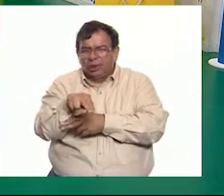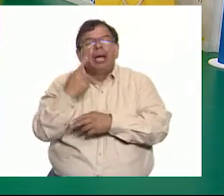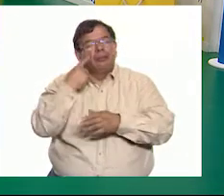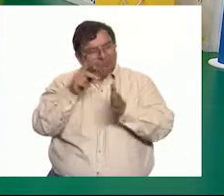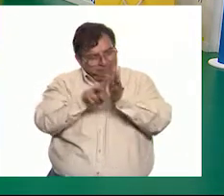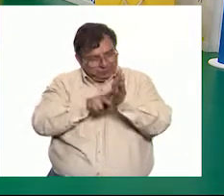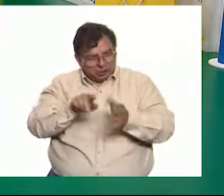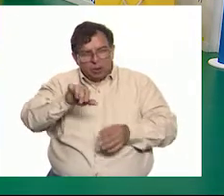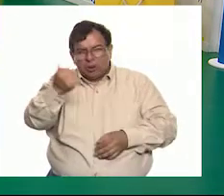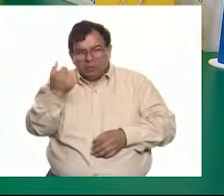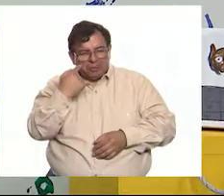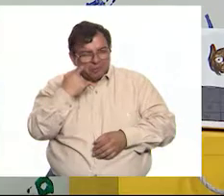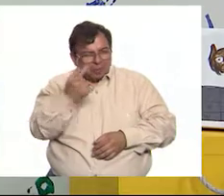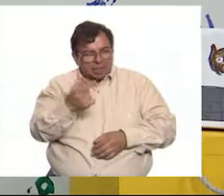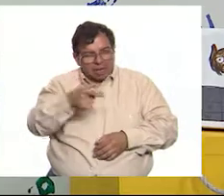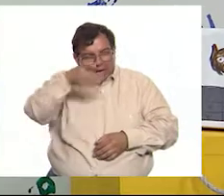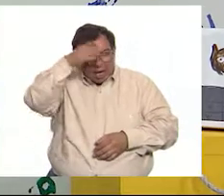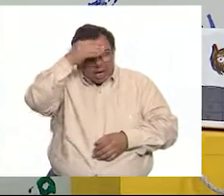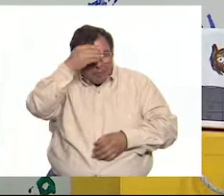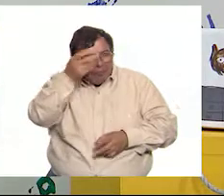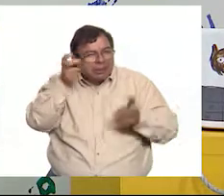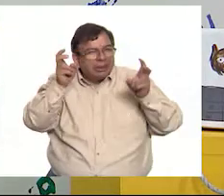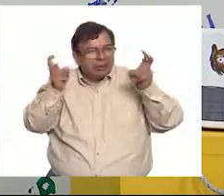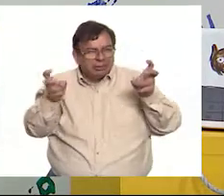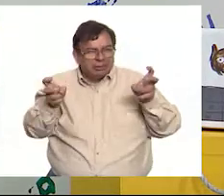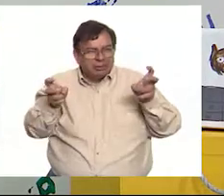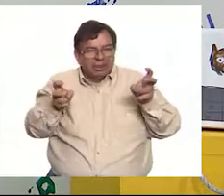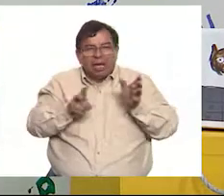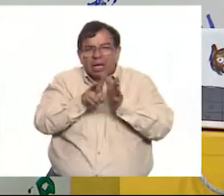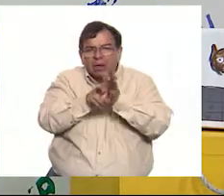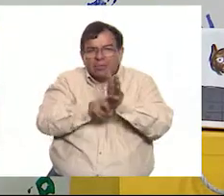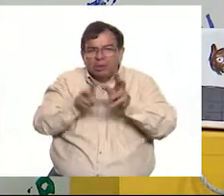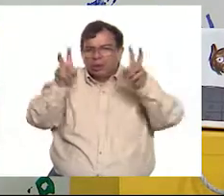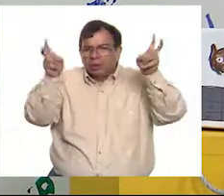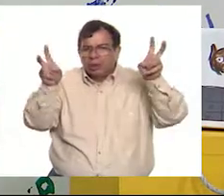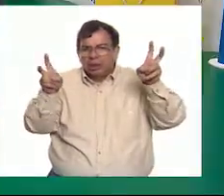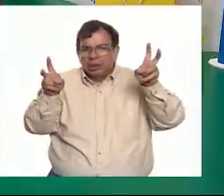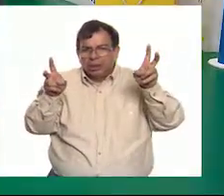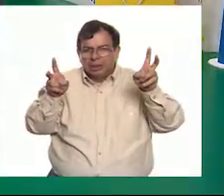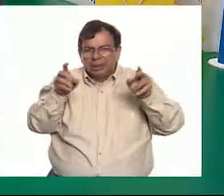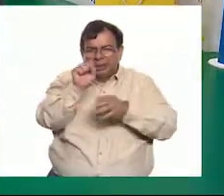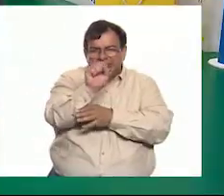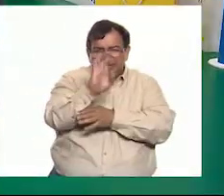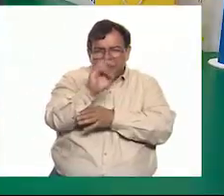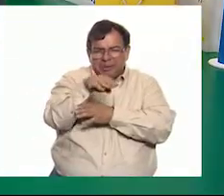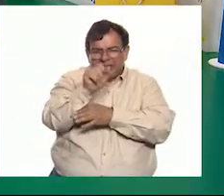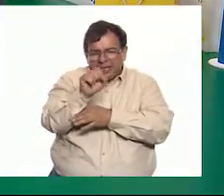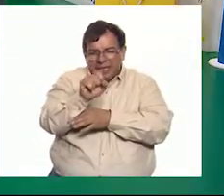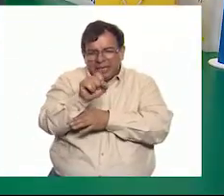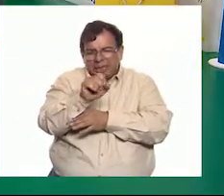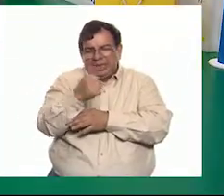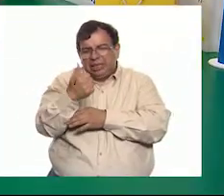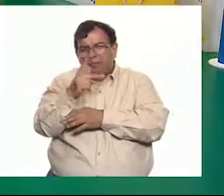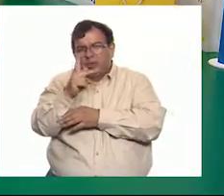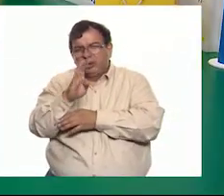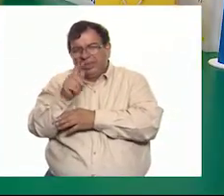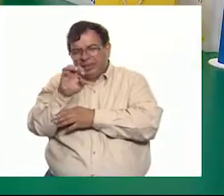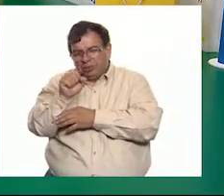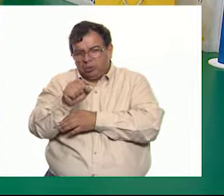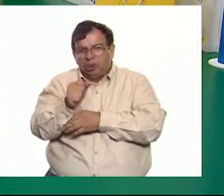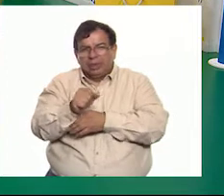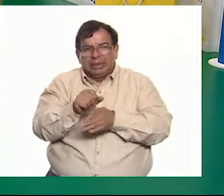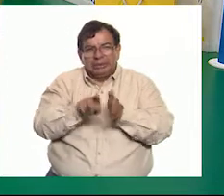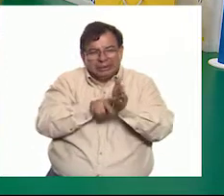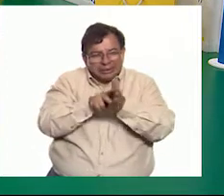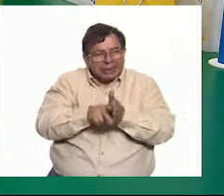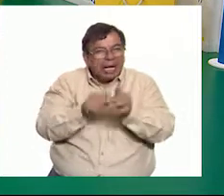video para poder aprender un poquito más sobre este tema. Y el video está titulado Simetría y puntillismo. Y es de la serie Quedarte en casa